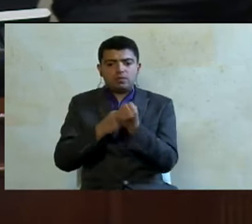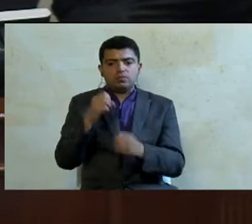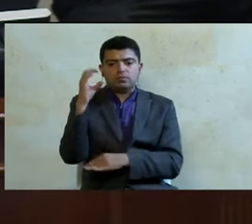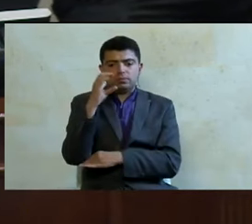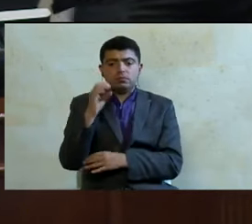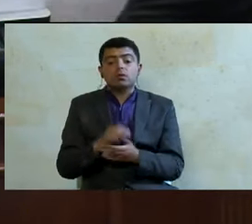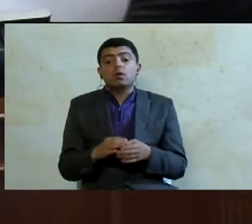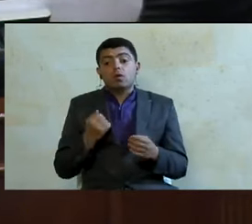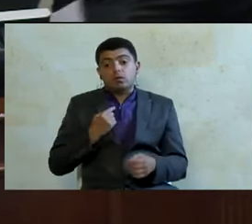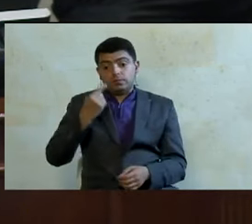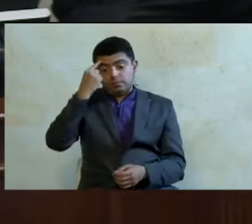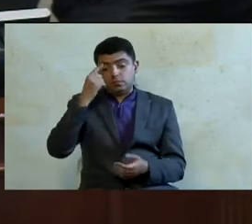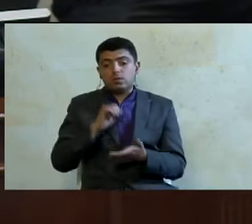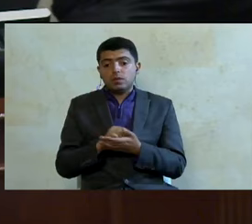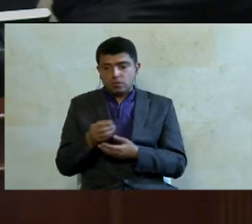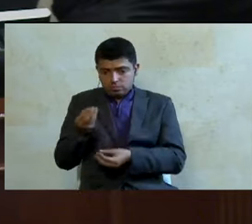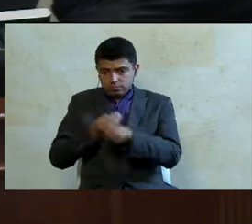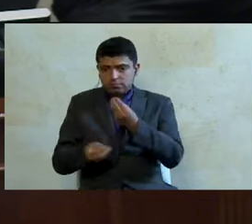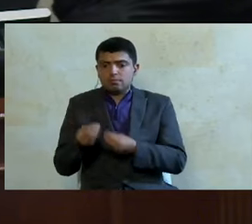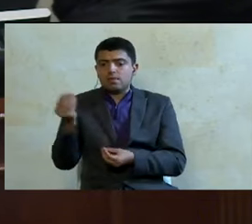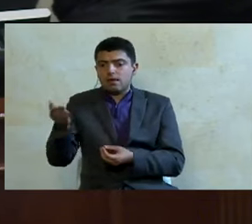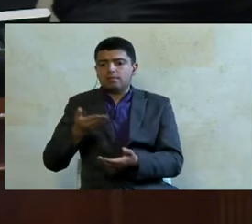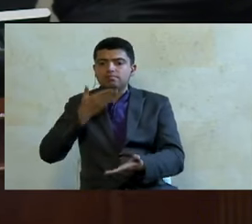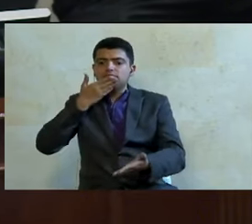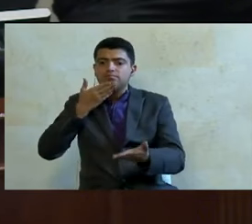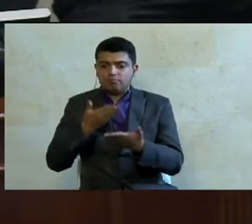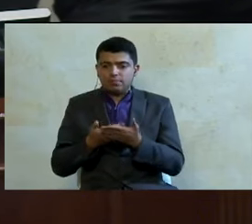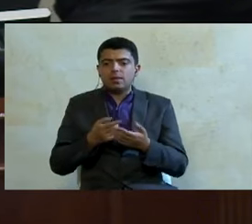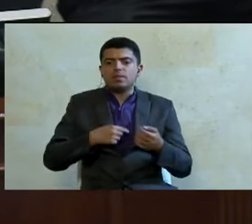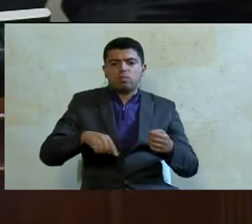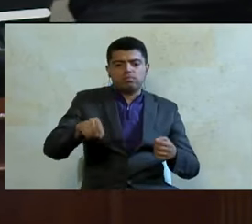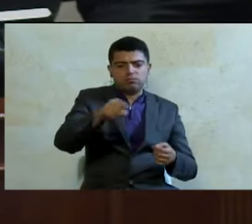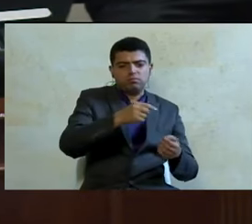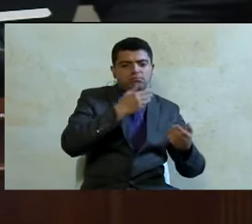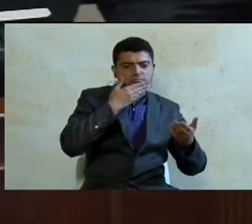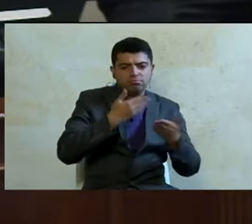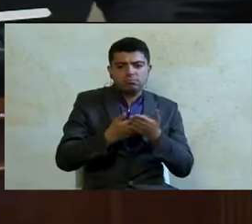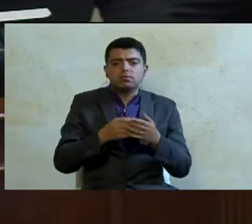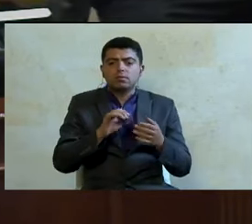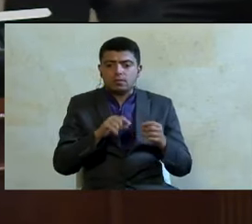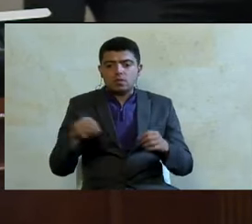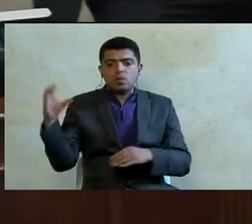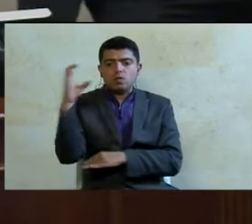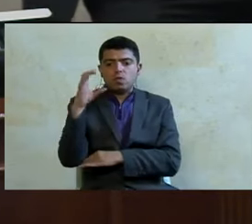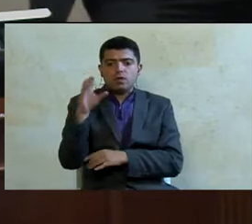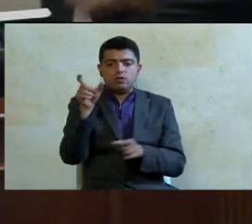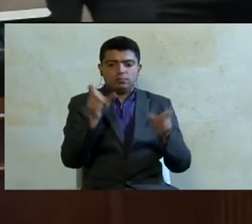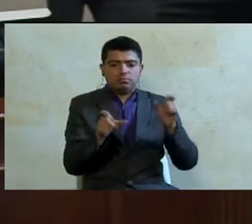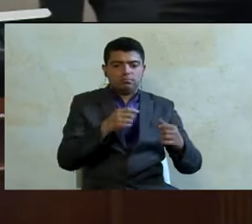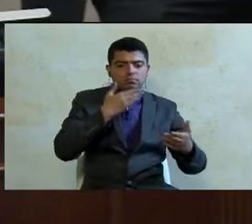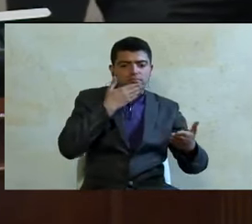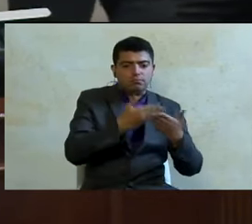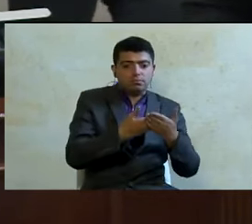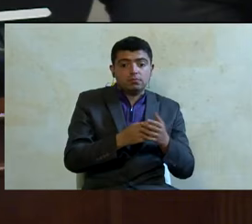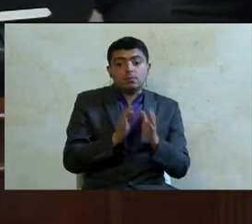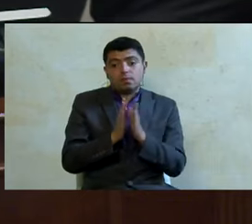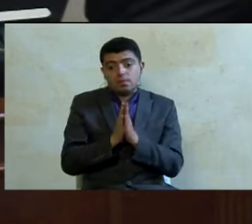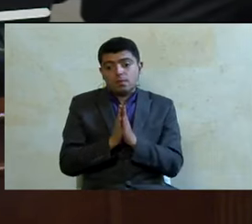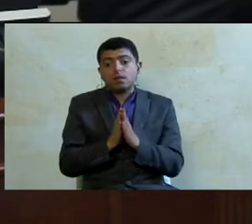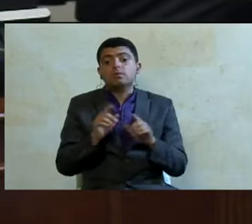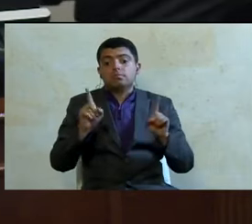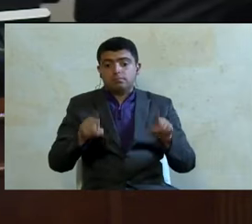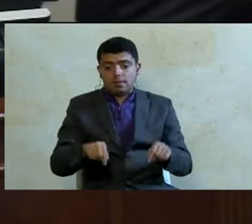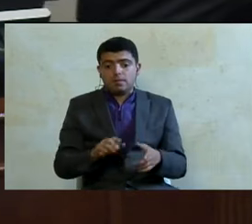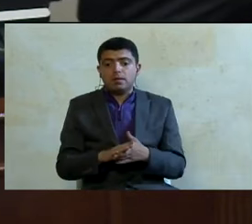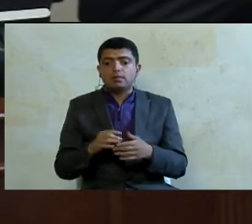Creo que es una forma de retribuir y agradecerles todo eso que hacen por nosotros y todos los colombianos Asimismo debemos tener en